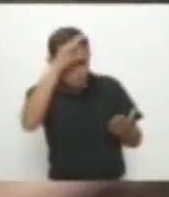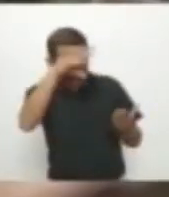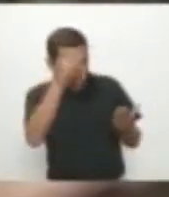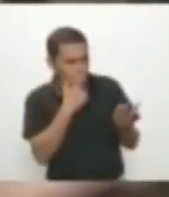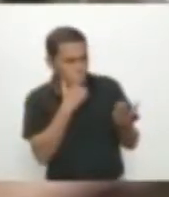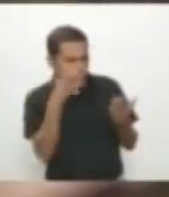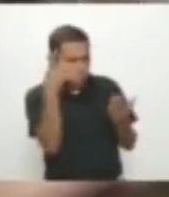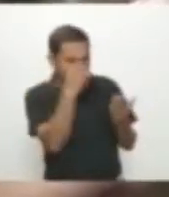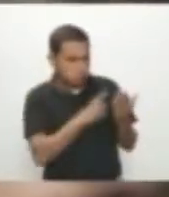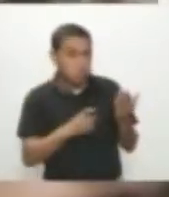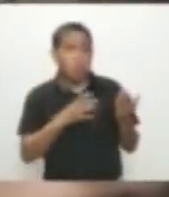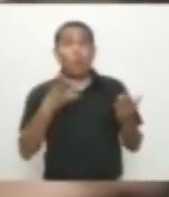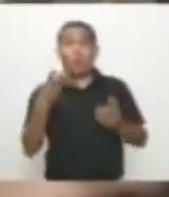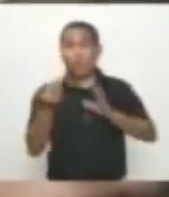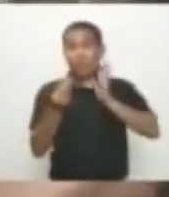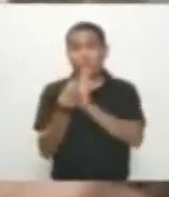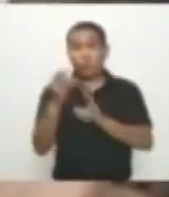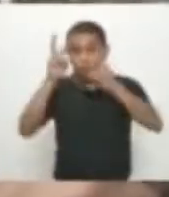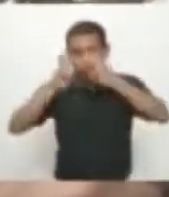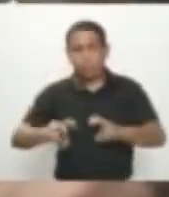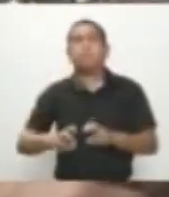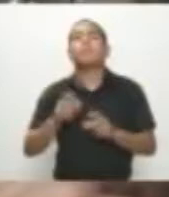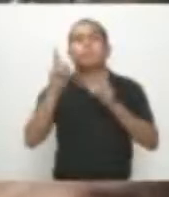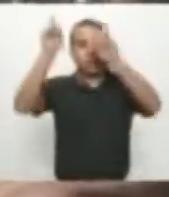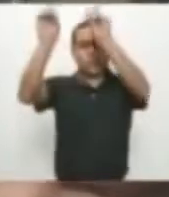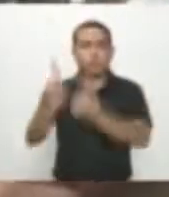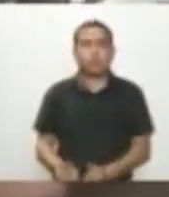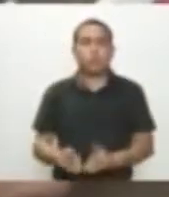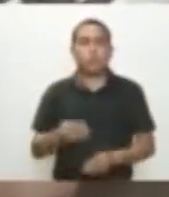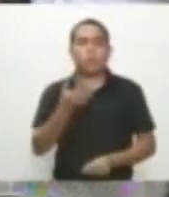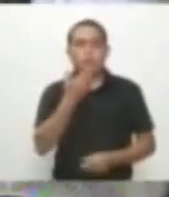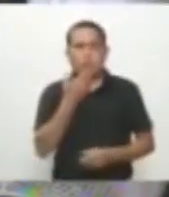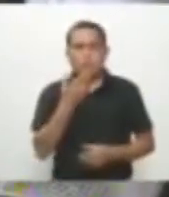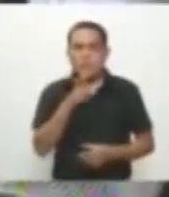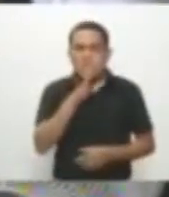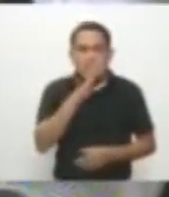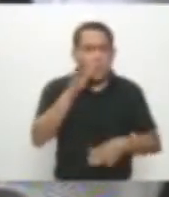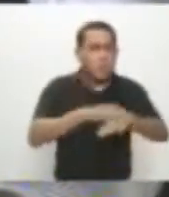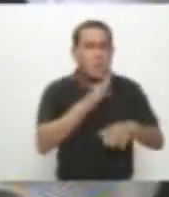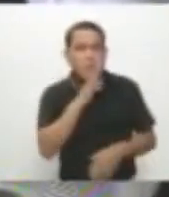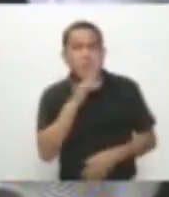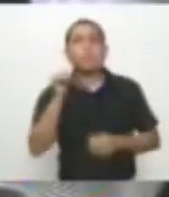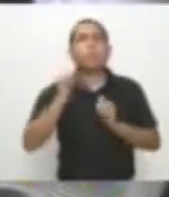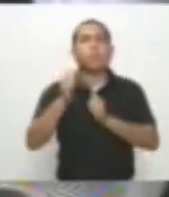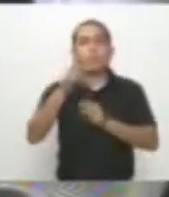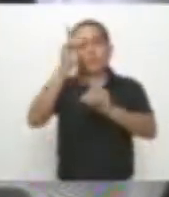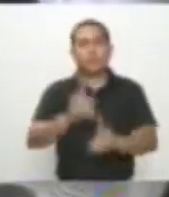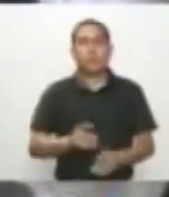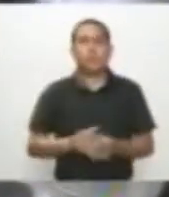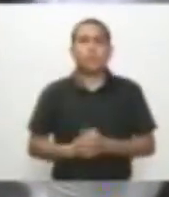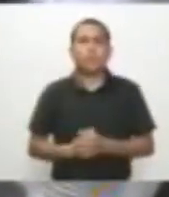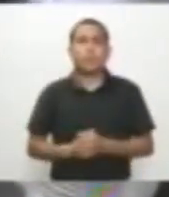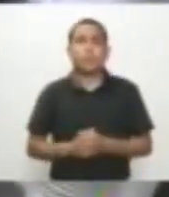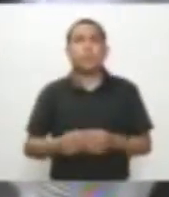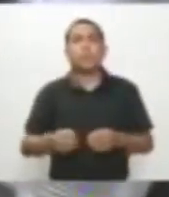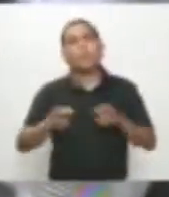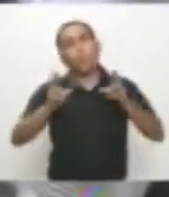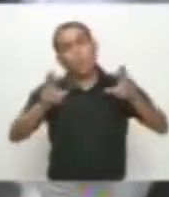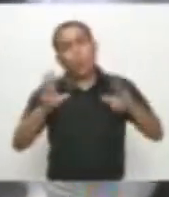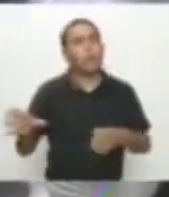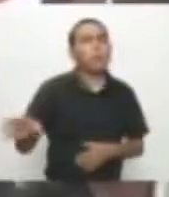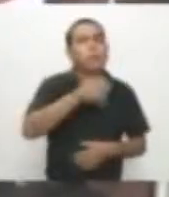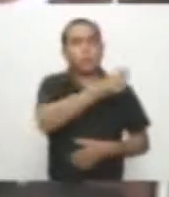los que decidan realmente cuál es el argumento que cobra más confianza. Tanto policía y distrito pidieron a la ciudadanía colaborar